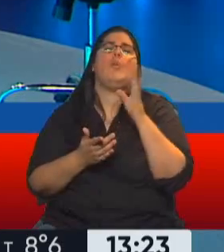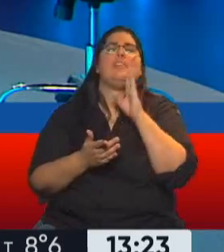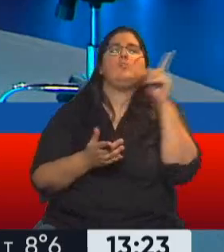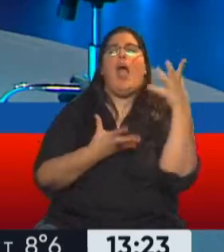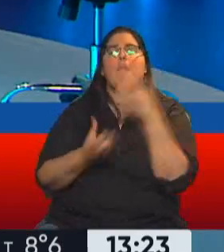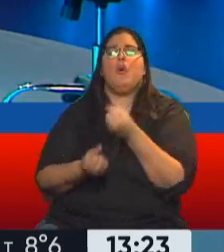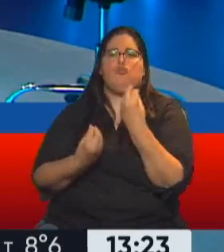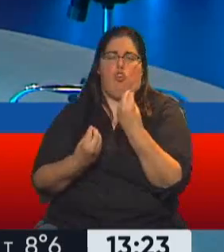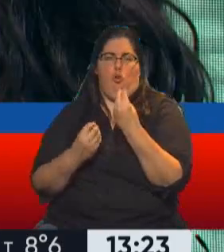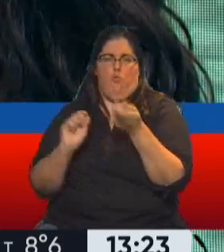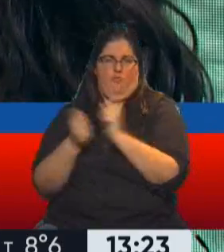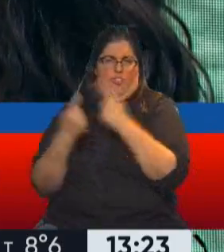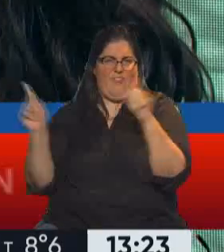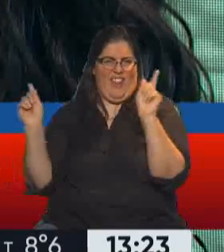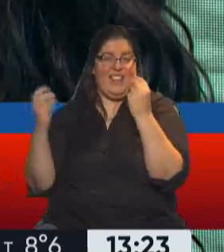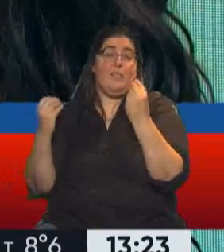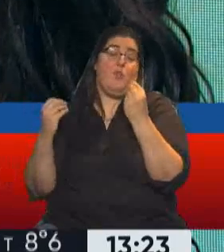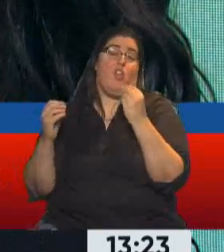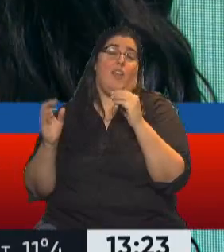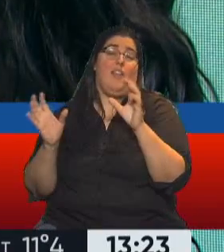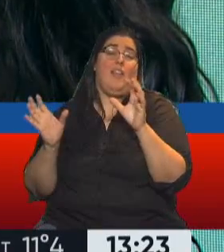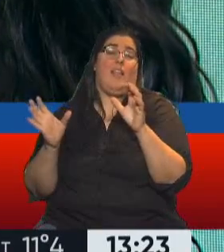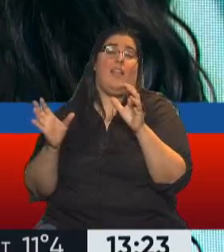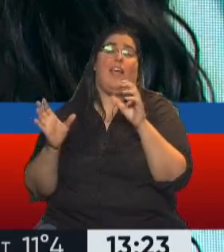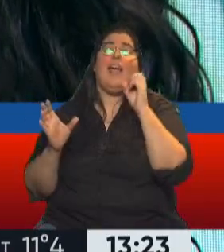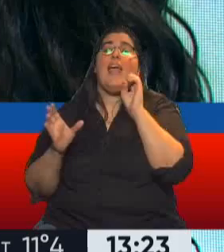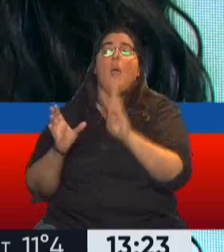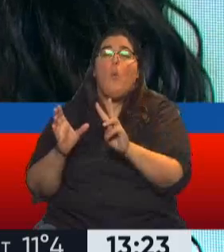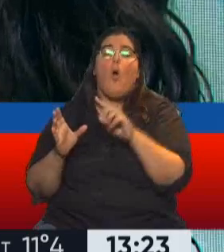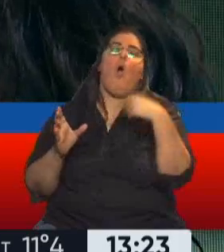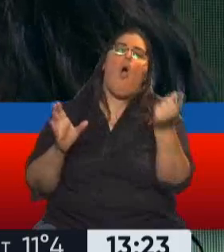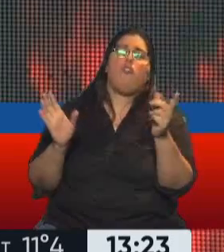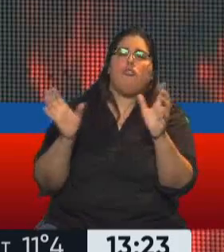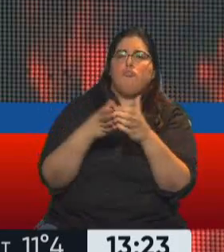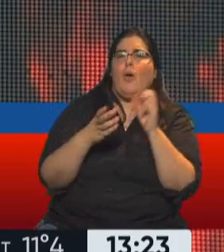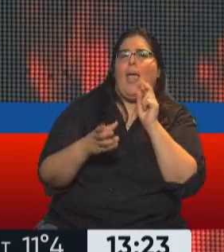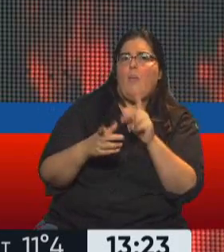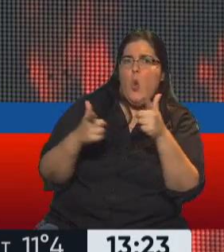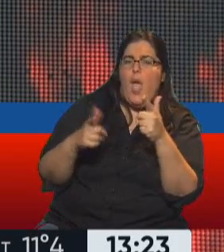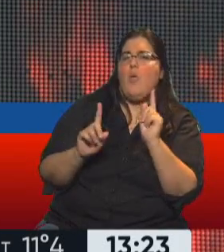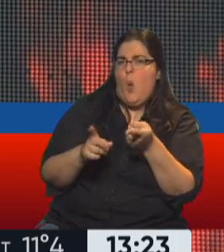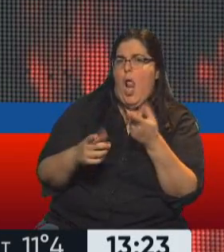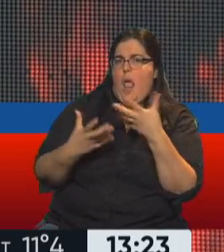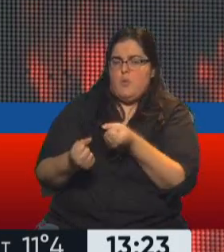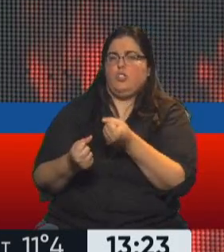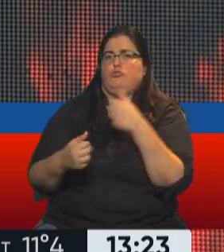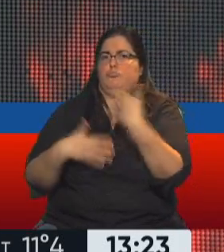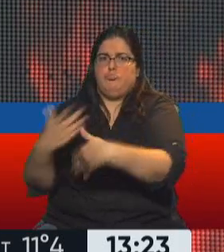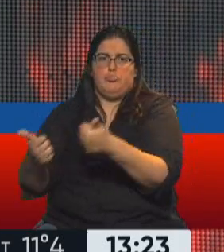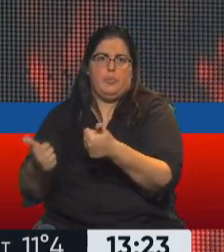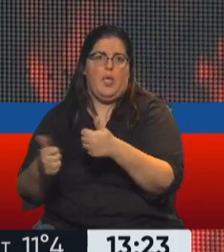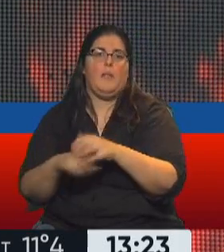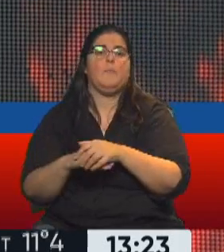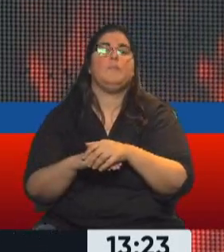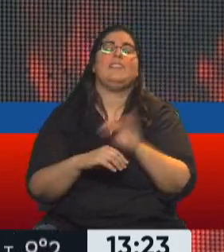popular que tuvo el apoyo del sector de Evo y sin Evo inclusive como candidato. Sí, y una pregunta ahí que vos también, digamos, te estás